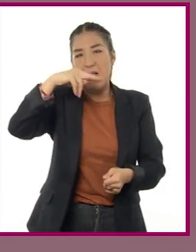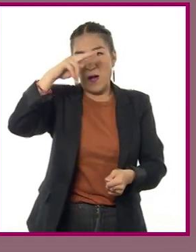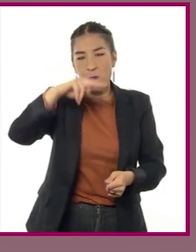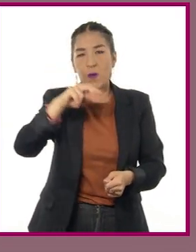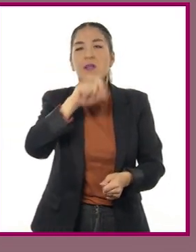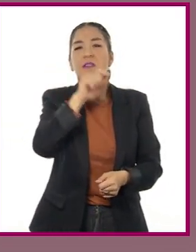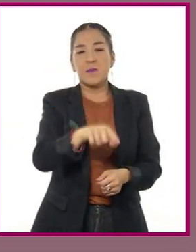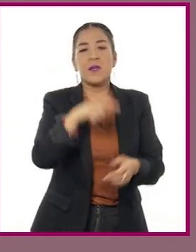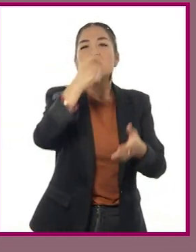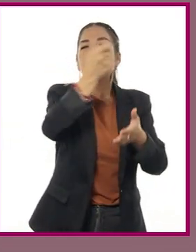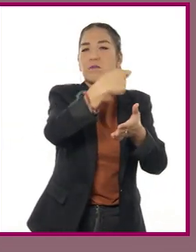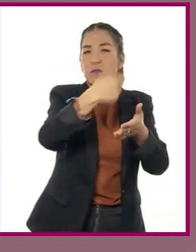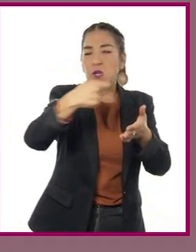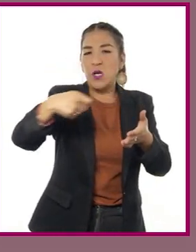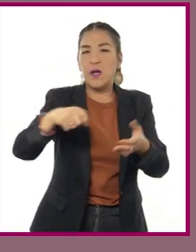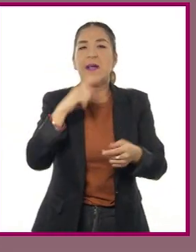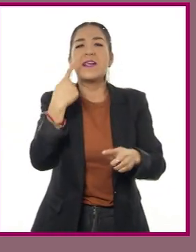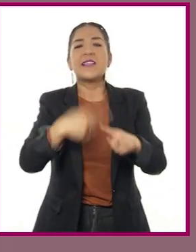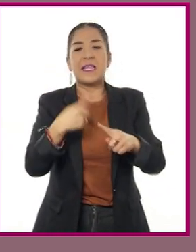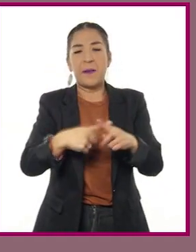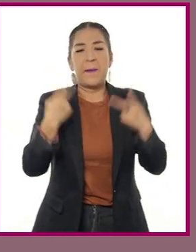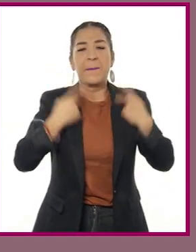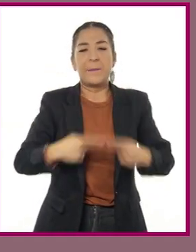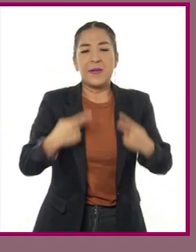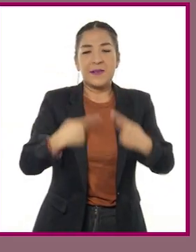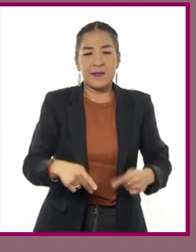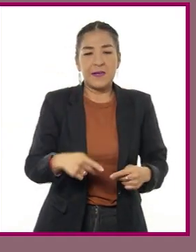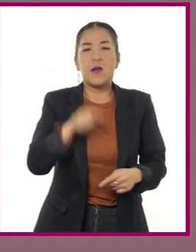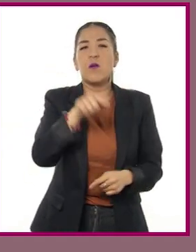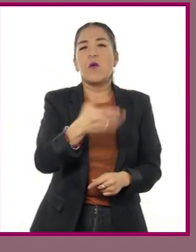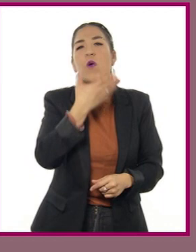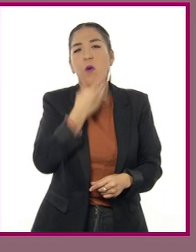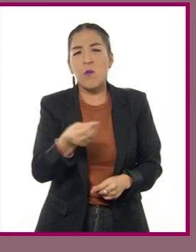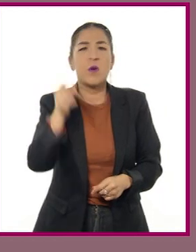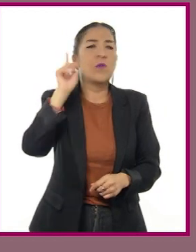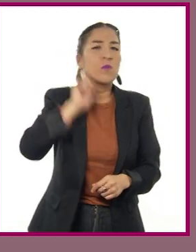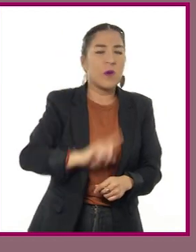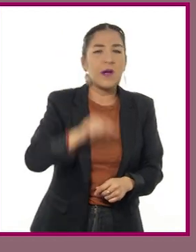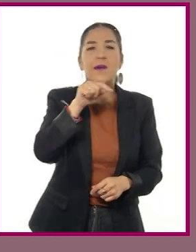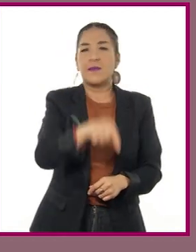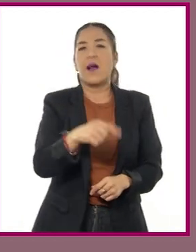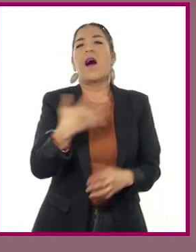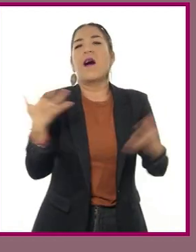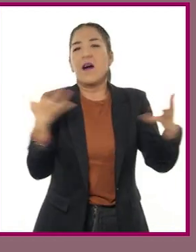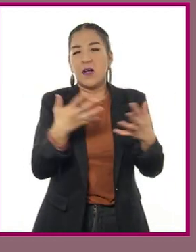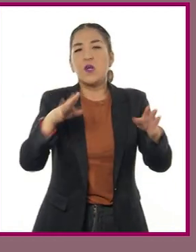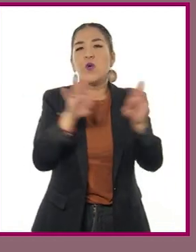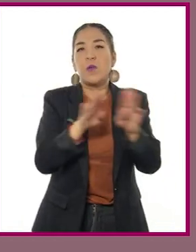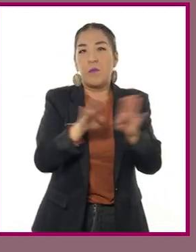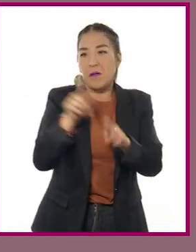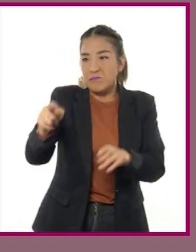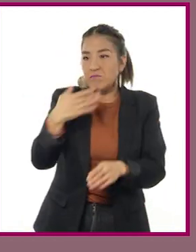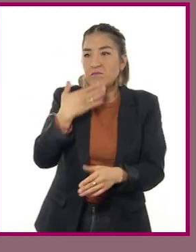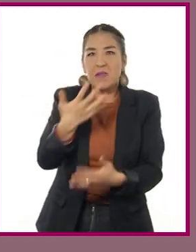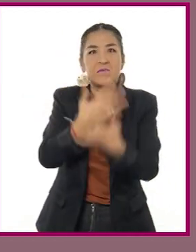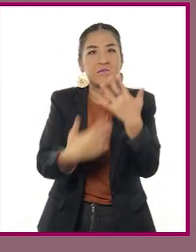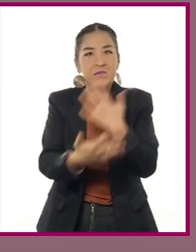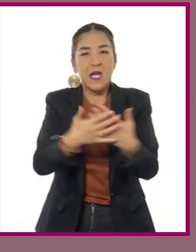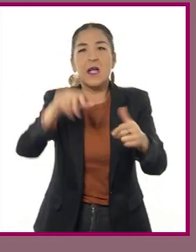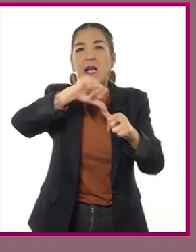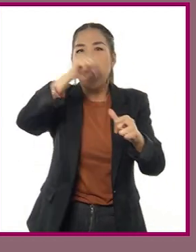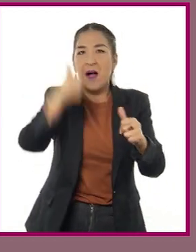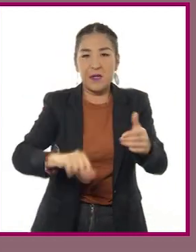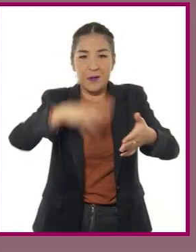fue pintado por un grupo de tlacuilos, que eran los hombres o mujeres quienes tenían el don de pintar de una manera